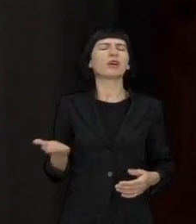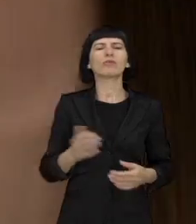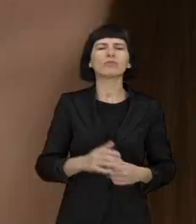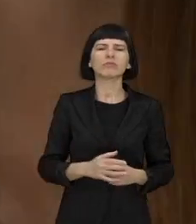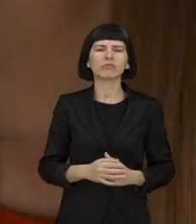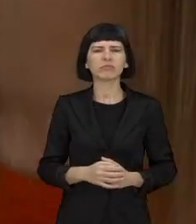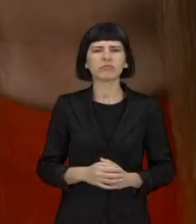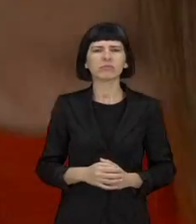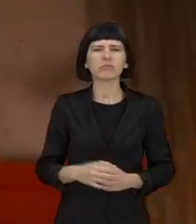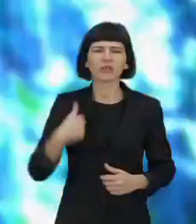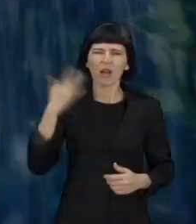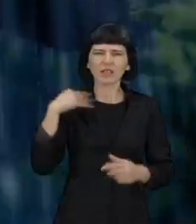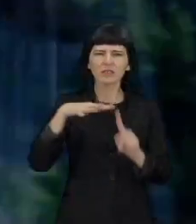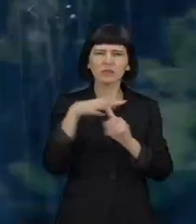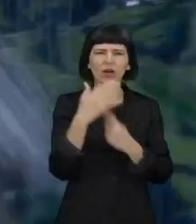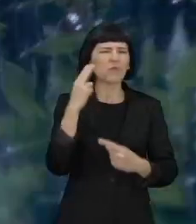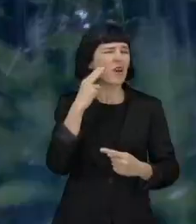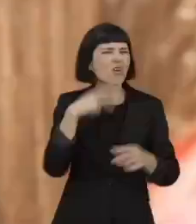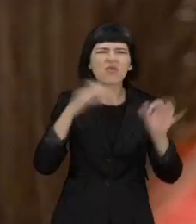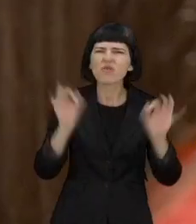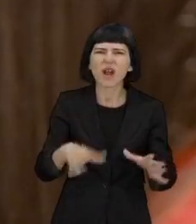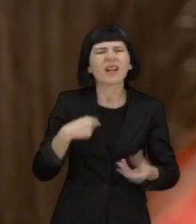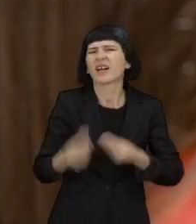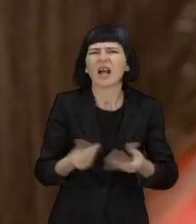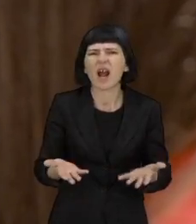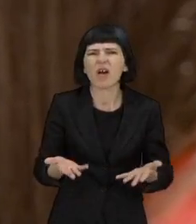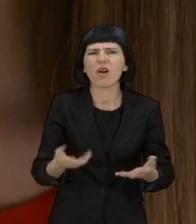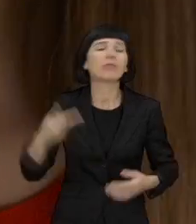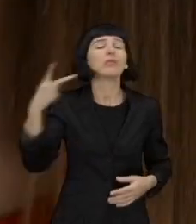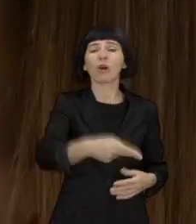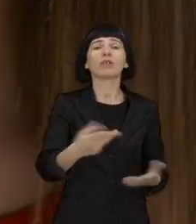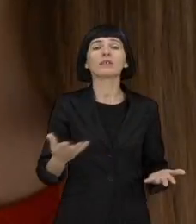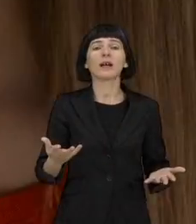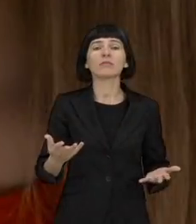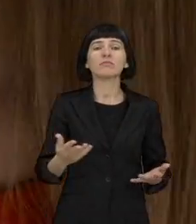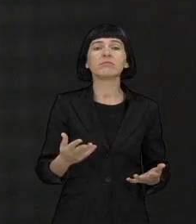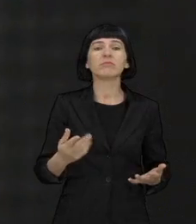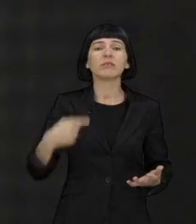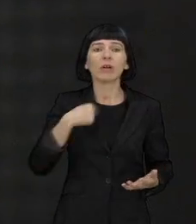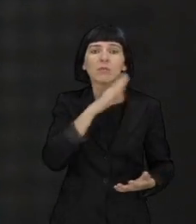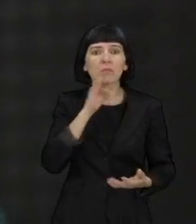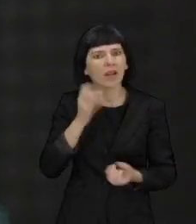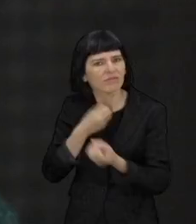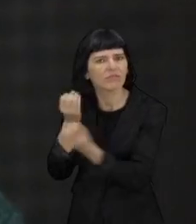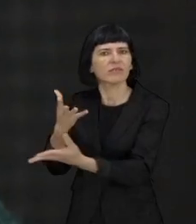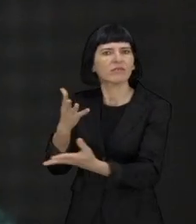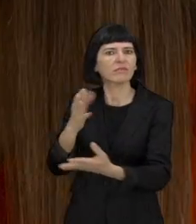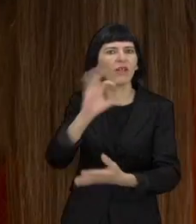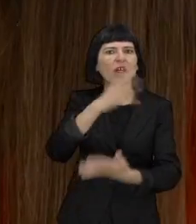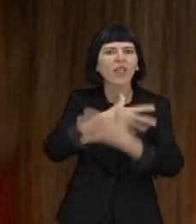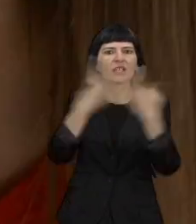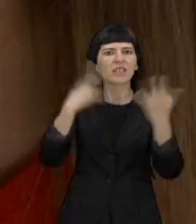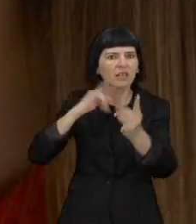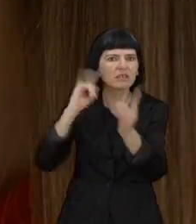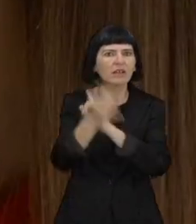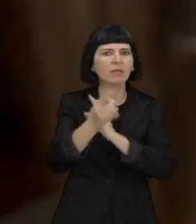mí. Yo también tenía miedo. ¿Y qué hago? Corta con él. Yo se lo conté a mi madre y